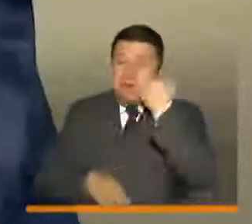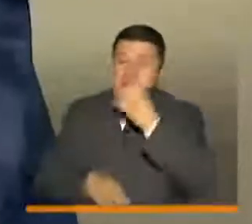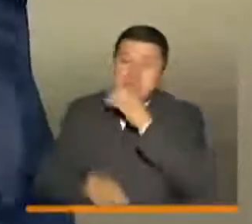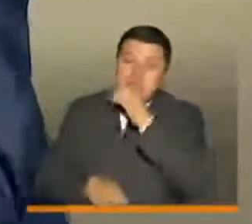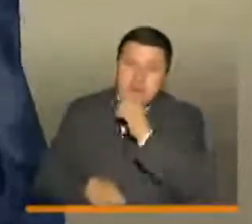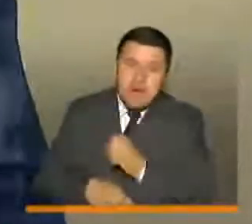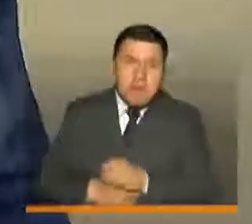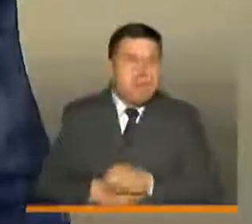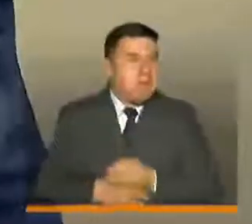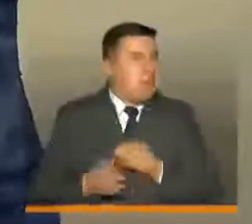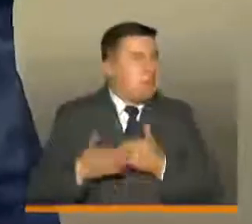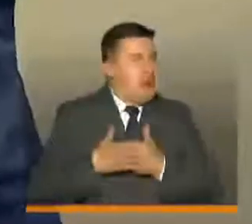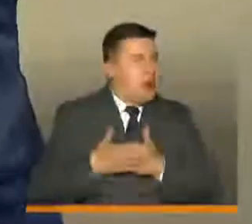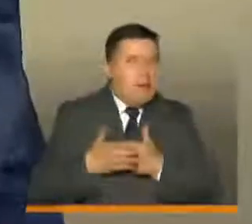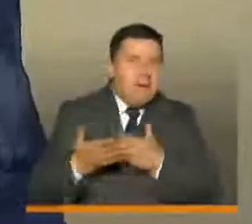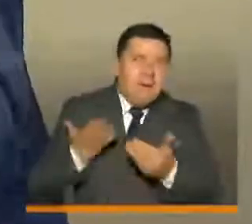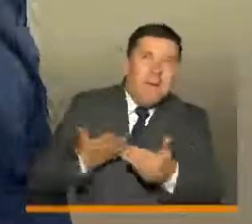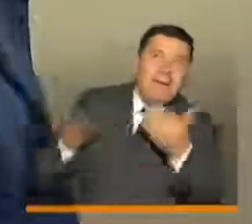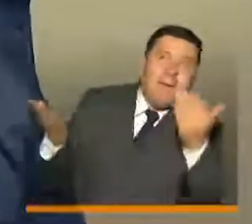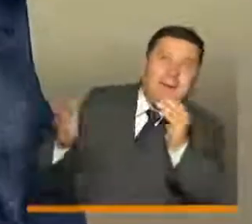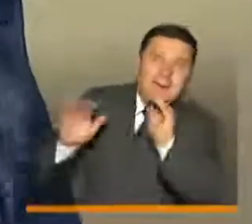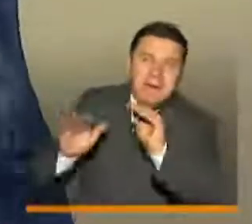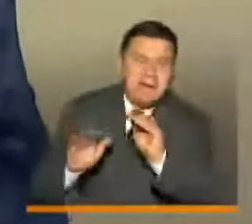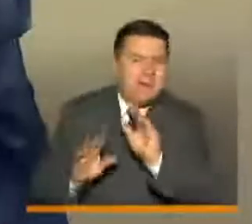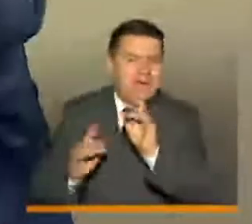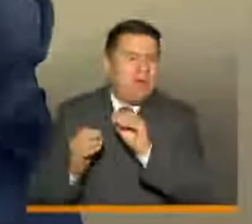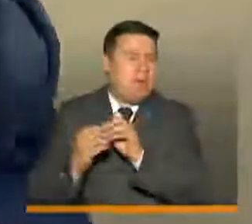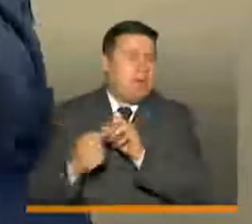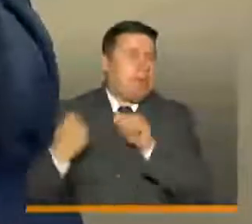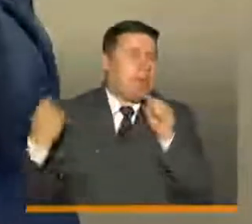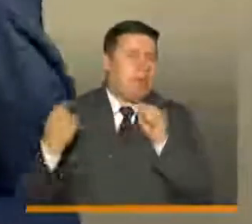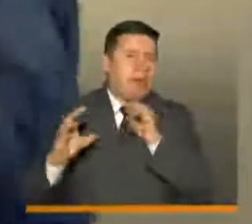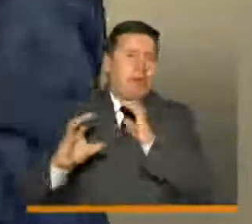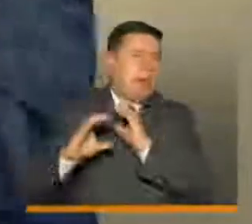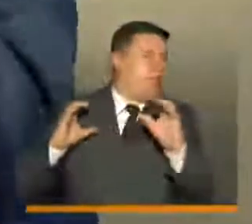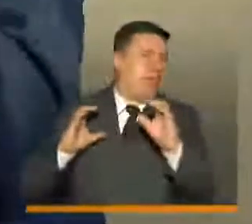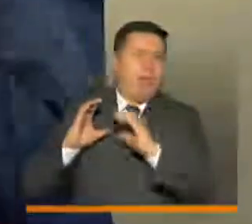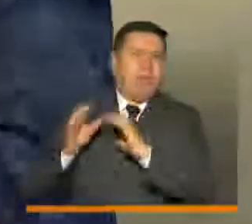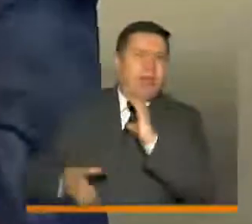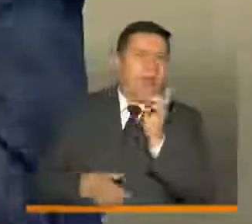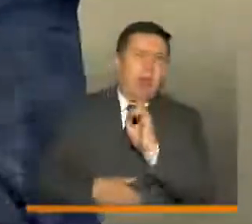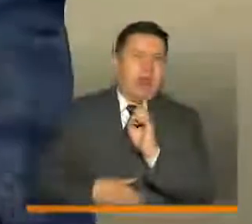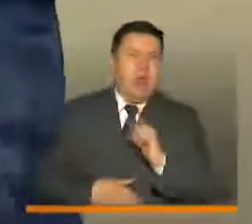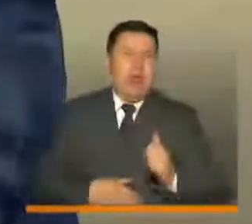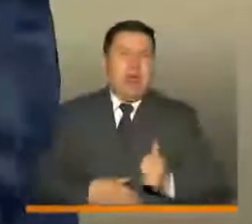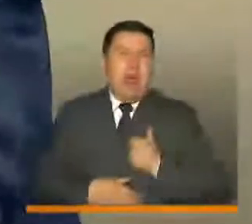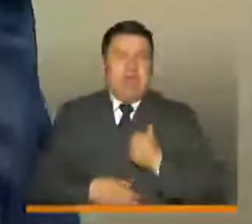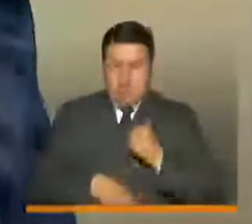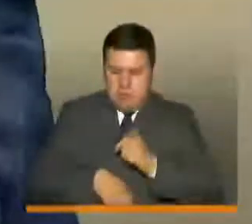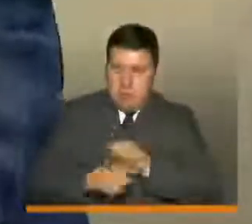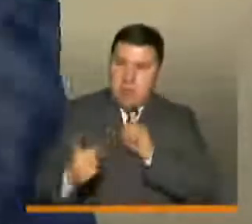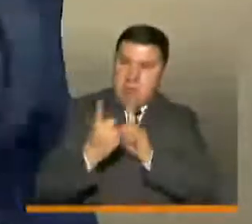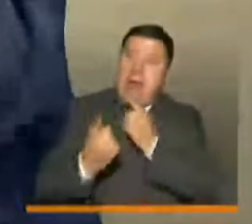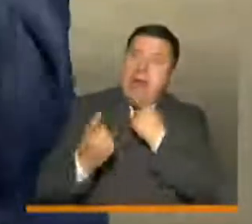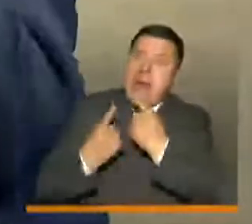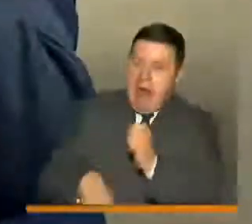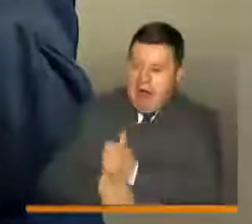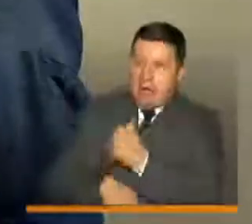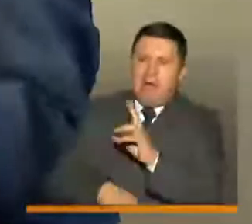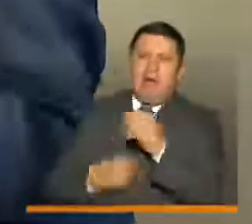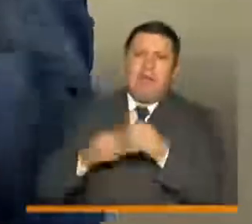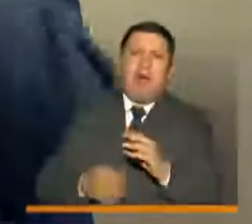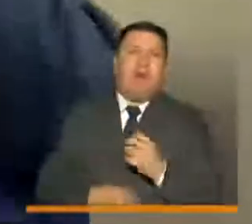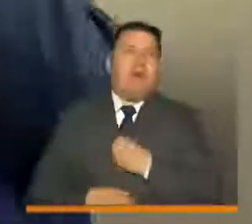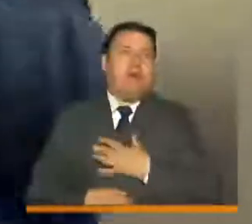que en ese sentido hay una serie de medidas, no perder, si tiene una posibilidad, aprovechar las horas que están dispuestas, no perder